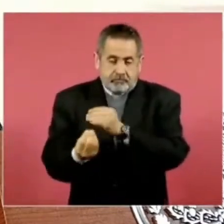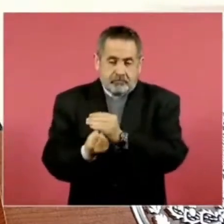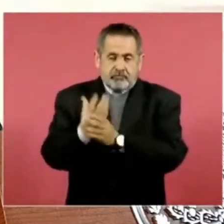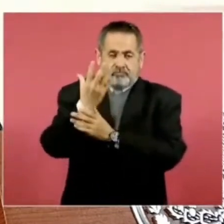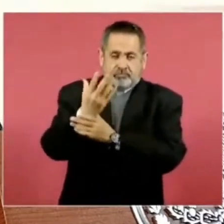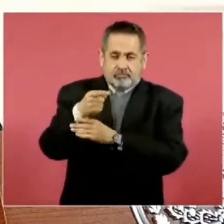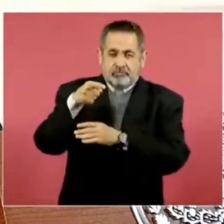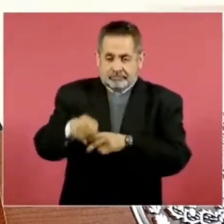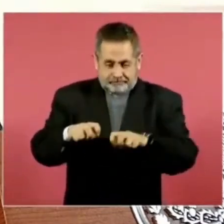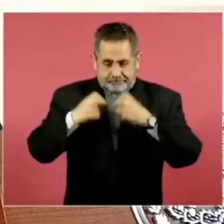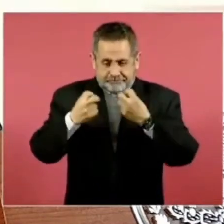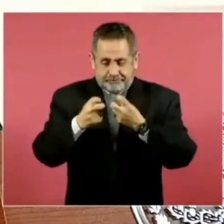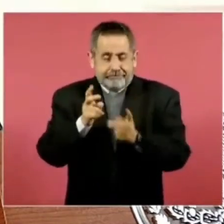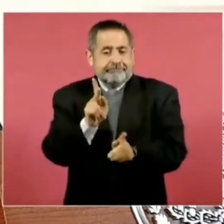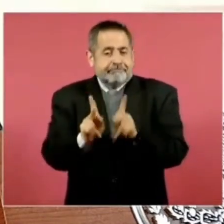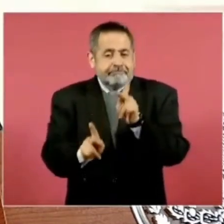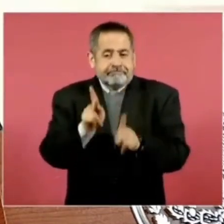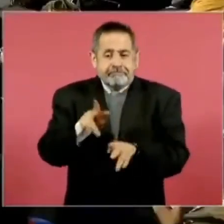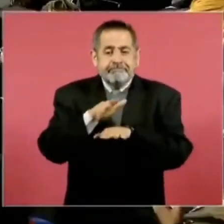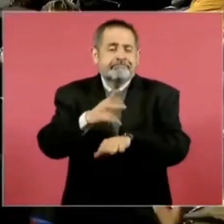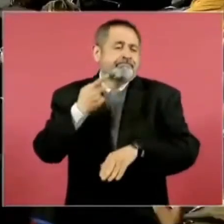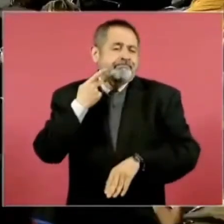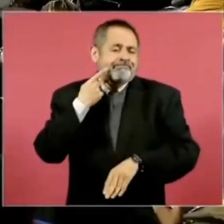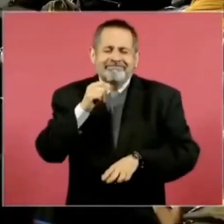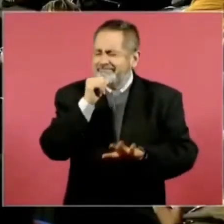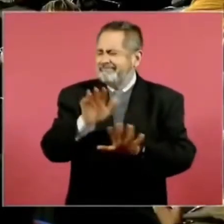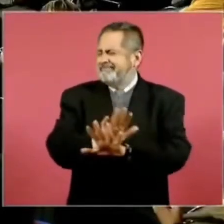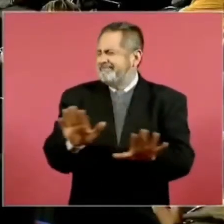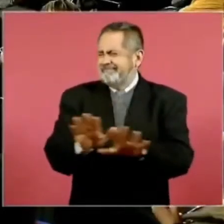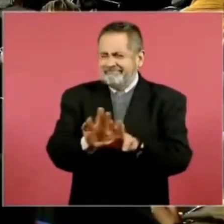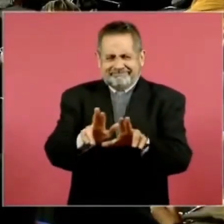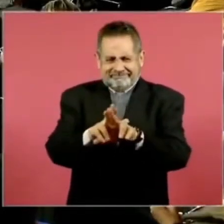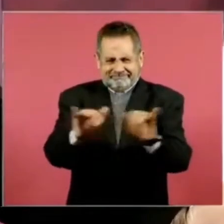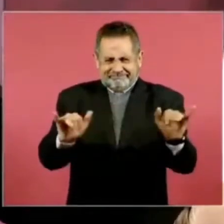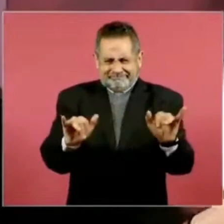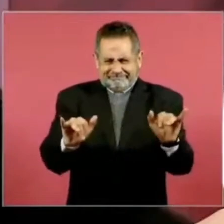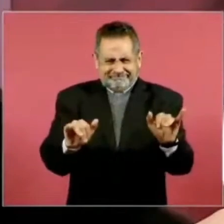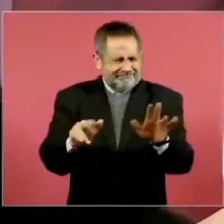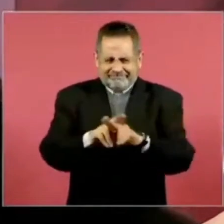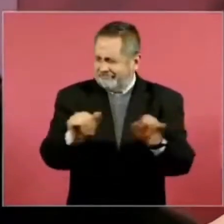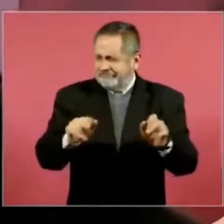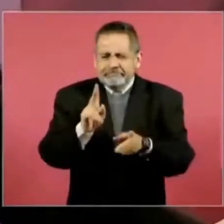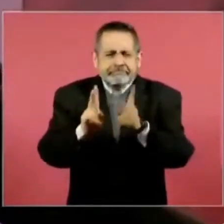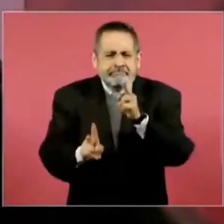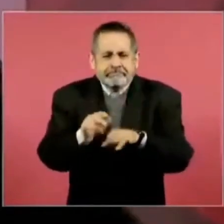política, nada. No nos metamos en eso.